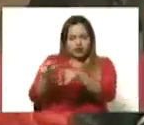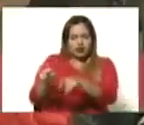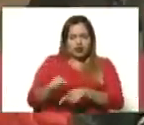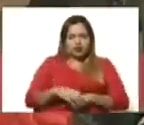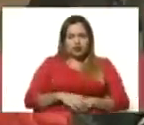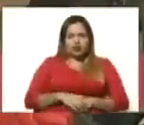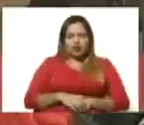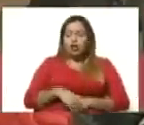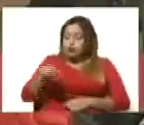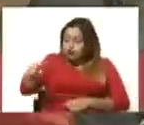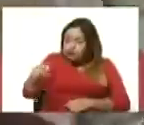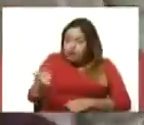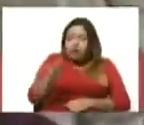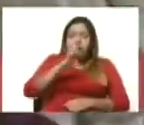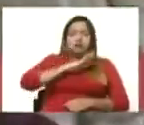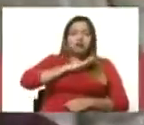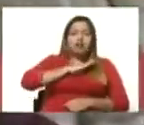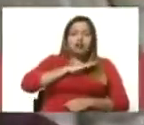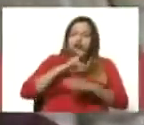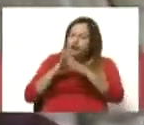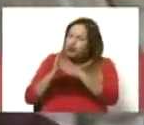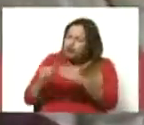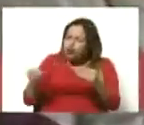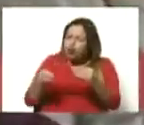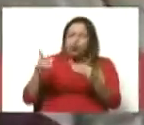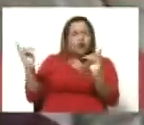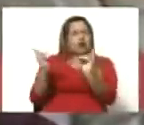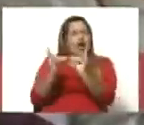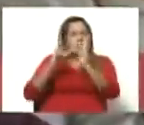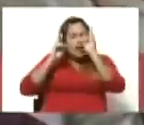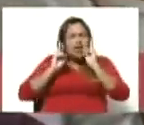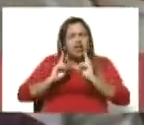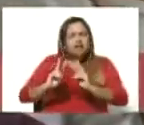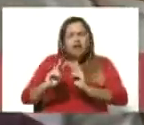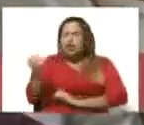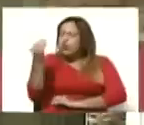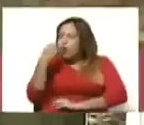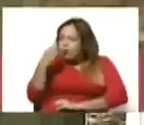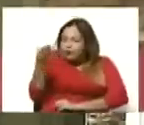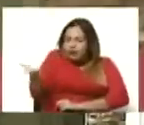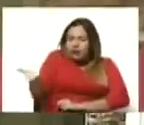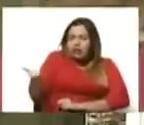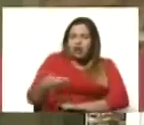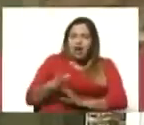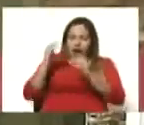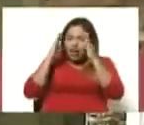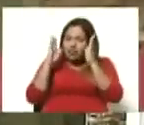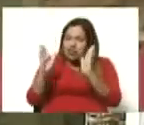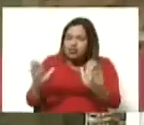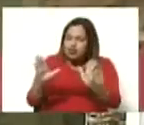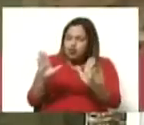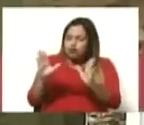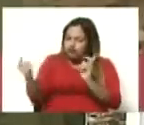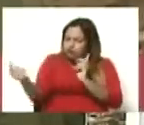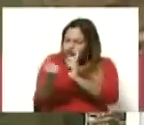Ahí vas a tener todo, tu cama limpia, tu comida, tu atención